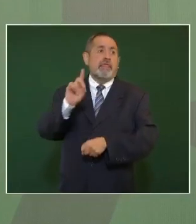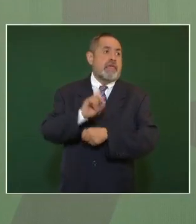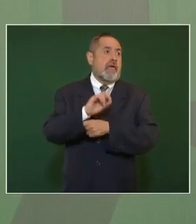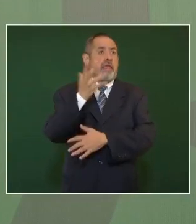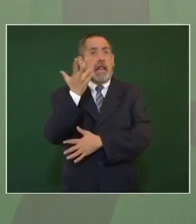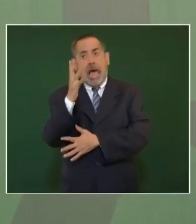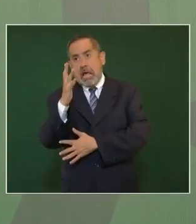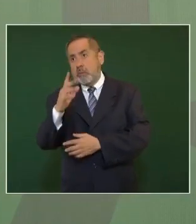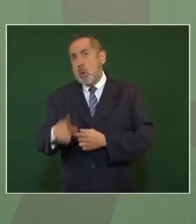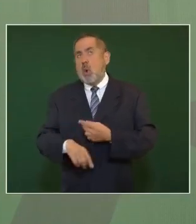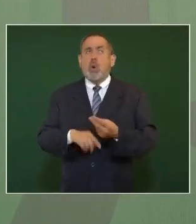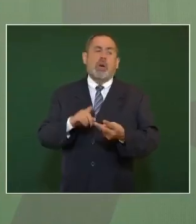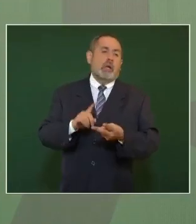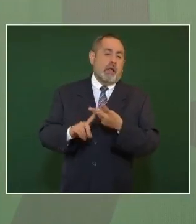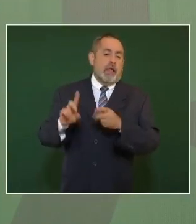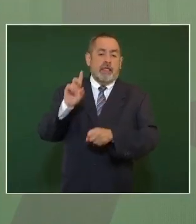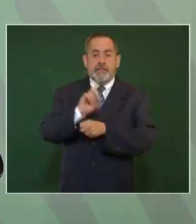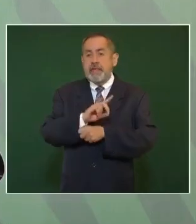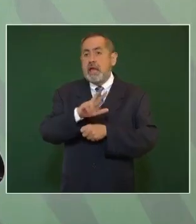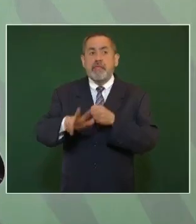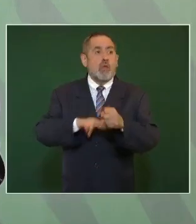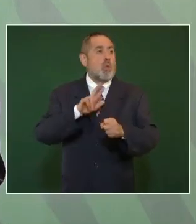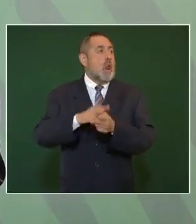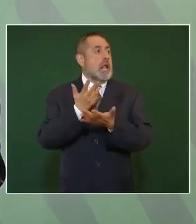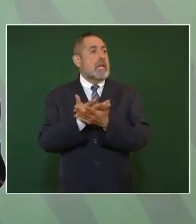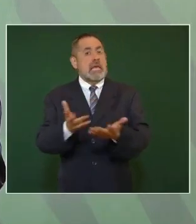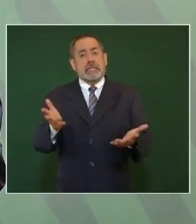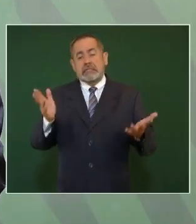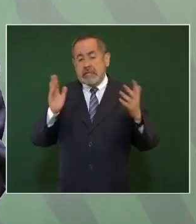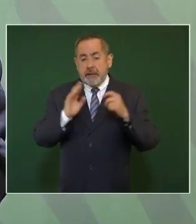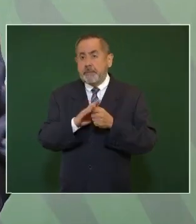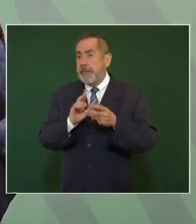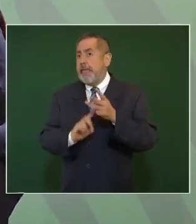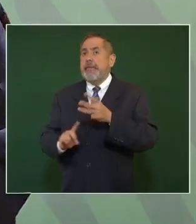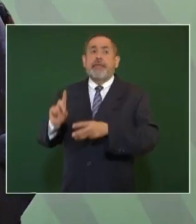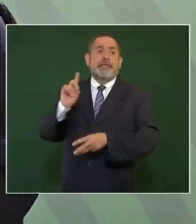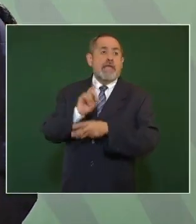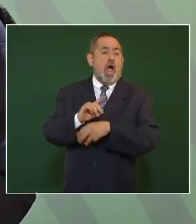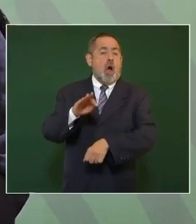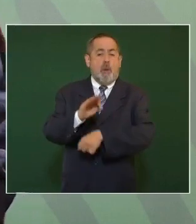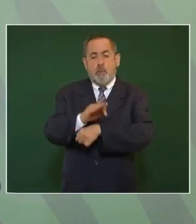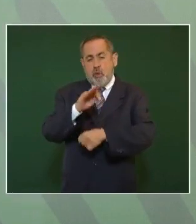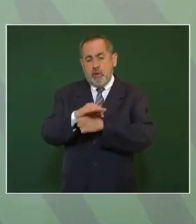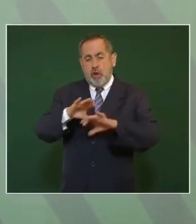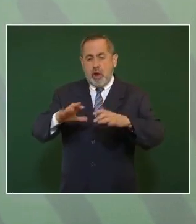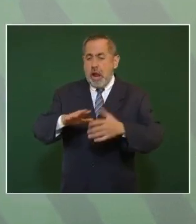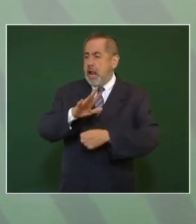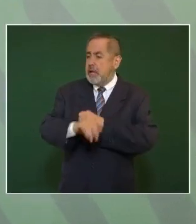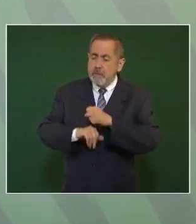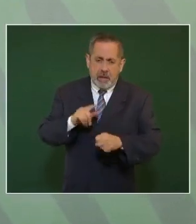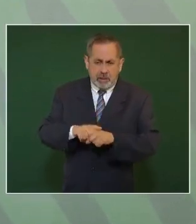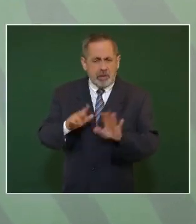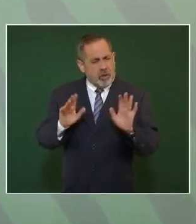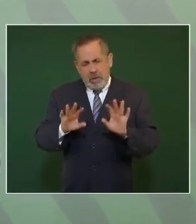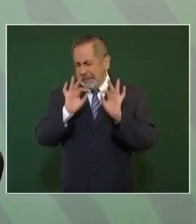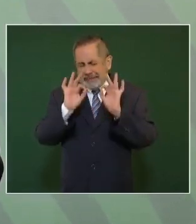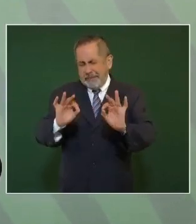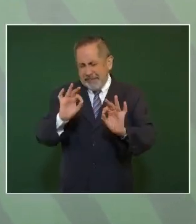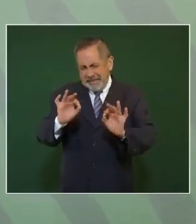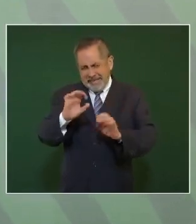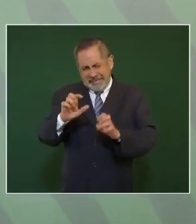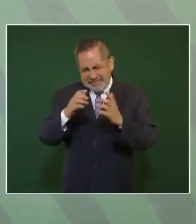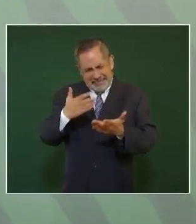árboles, de la naturaleza, el día de la protección a los animales, todo eso está muy